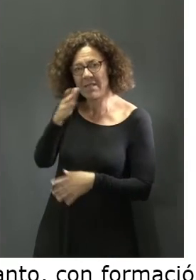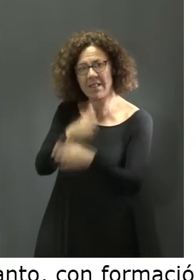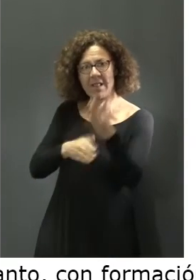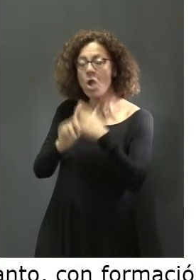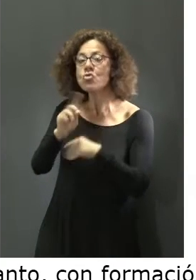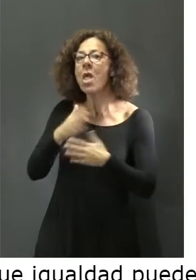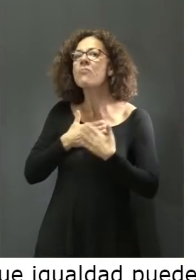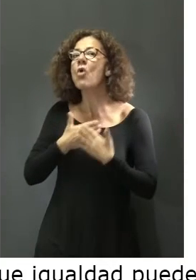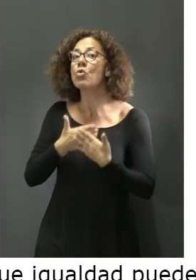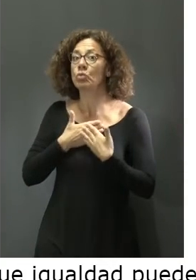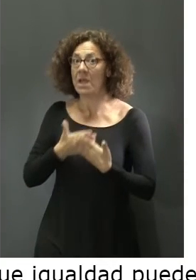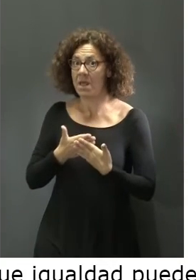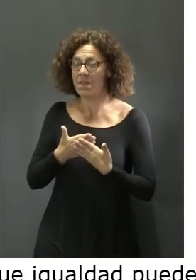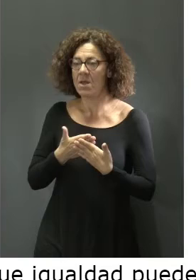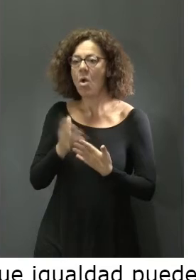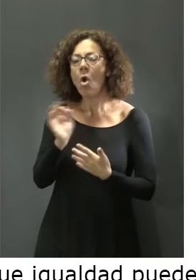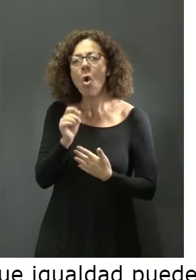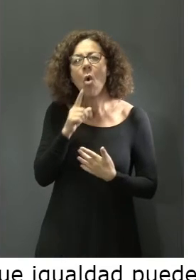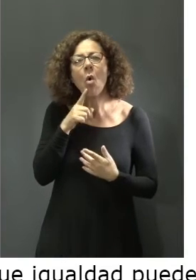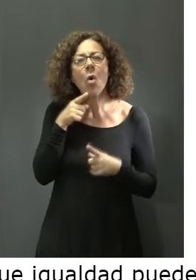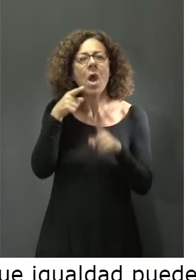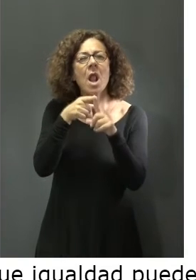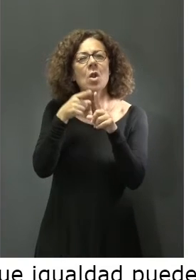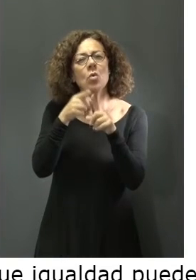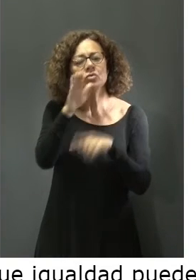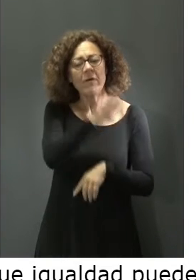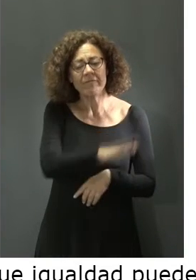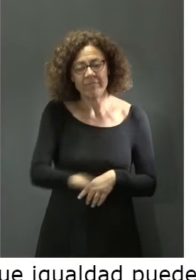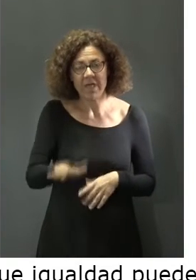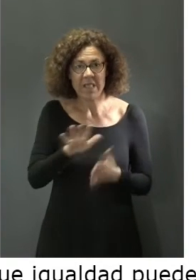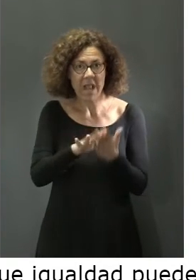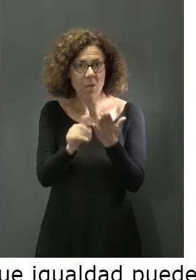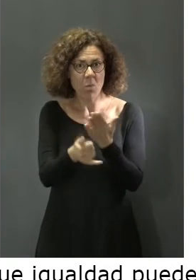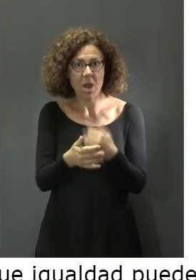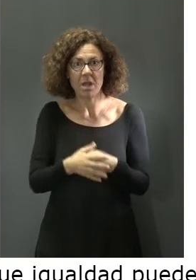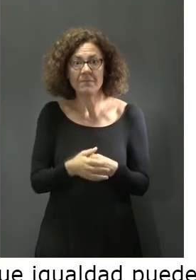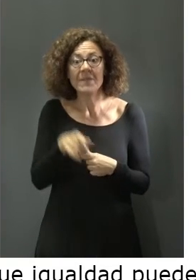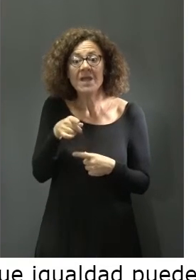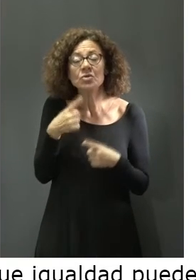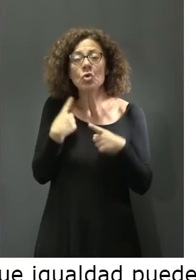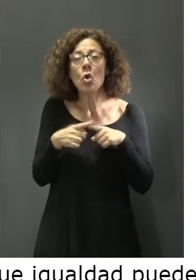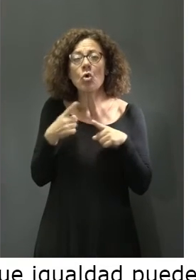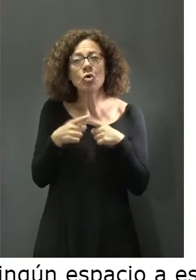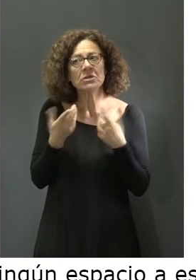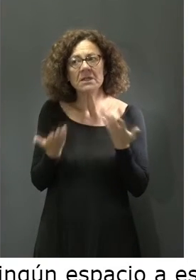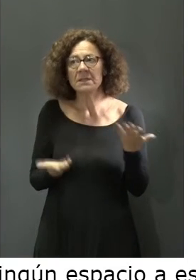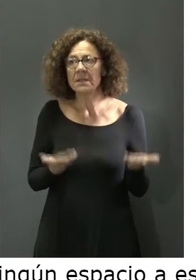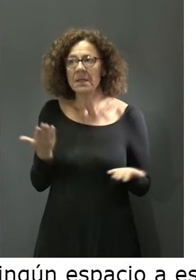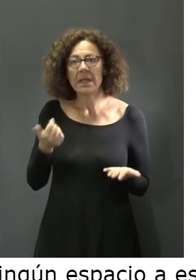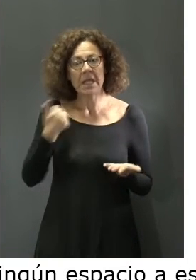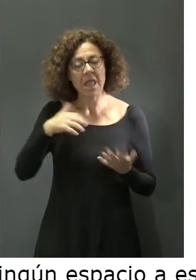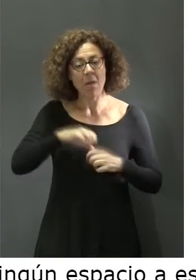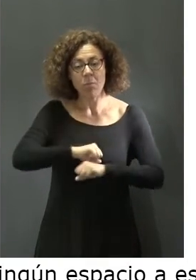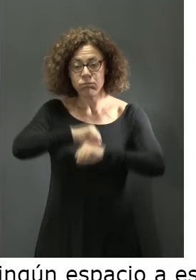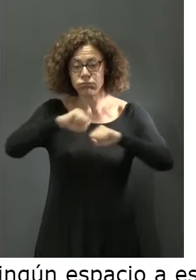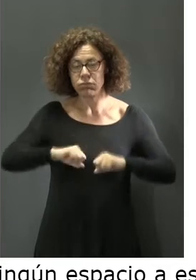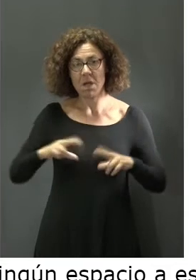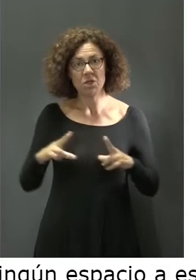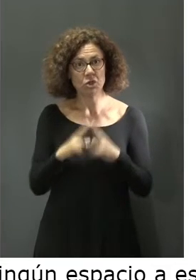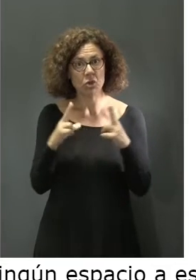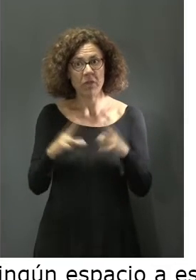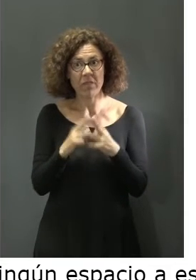la voluntad, o el uso infantilizado del lenguaje. Son cosas que están arraigadas en la sociedad y